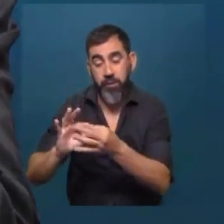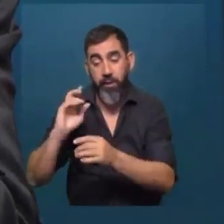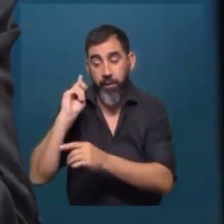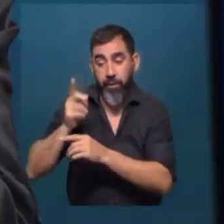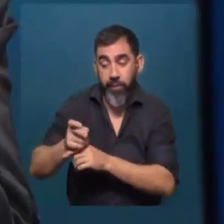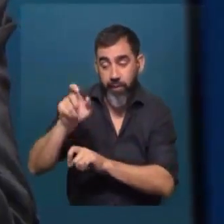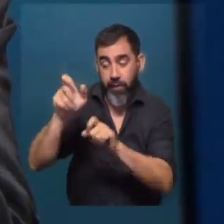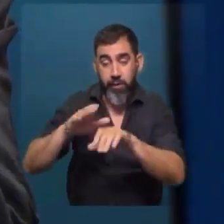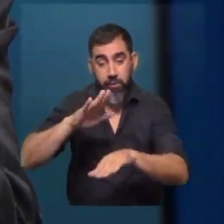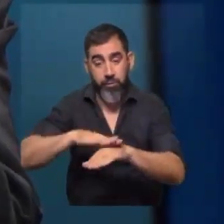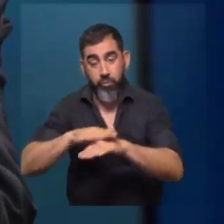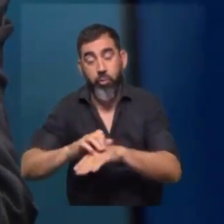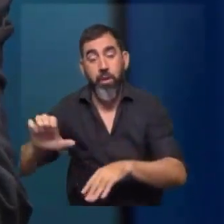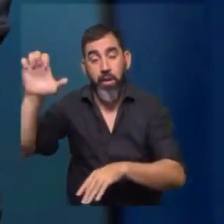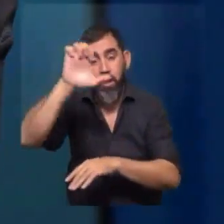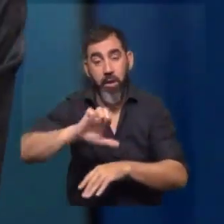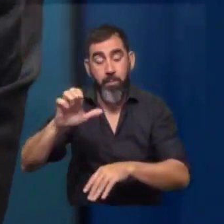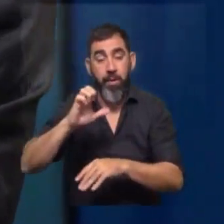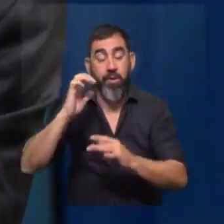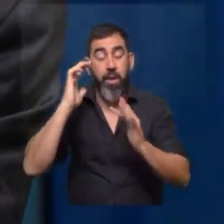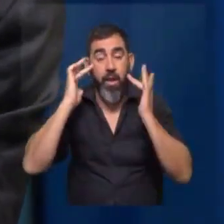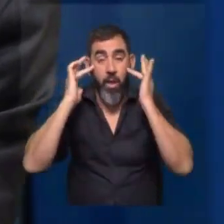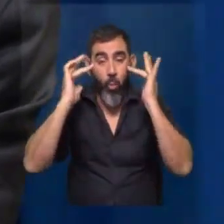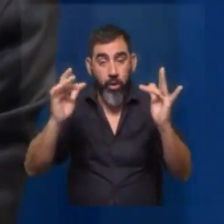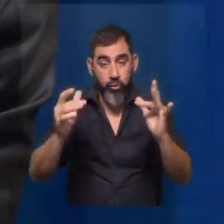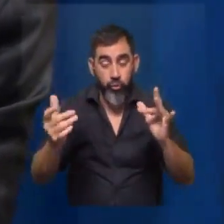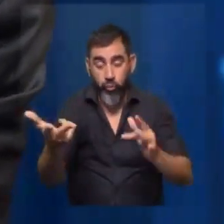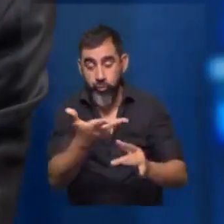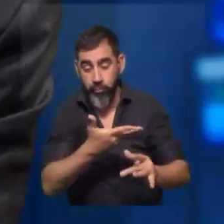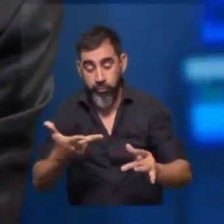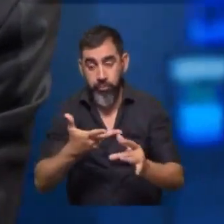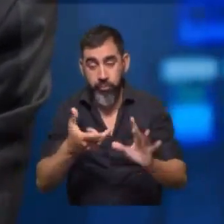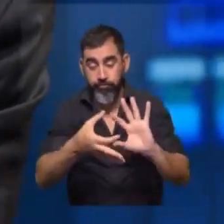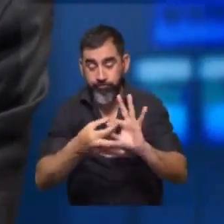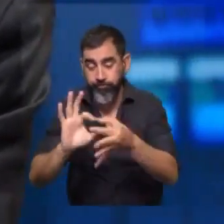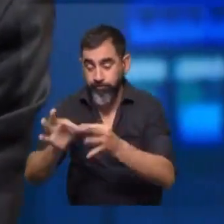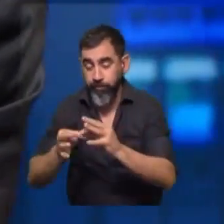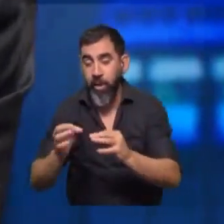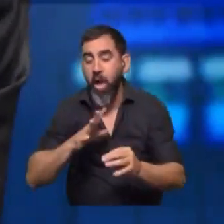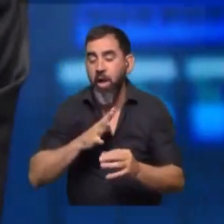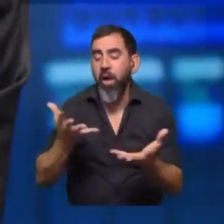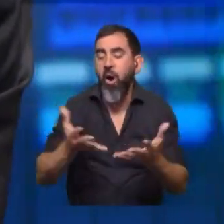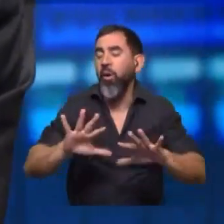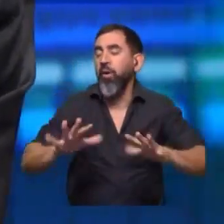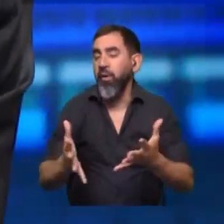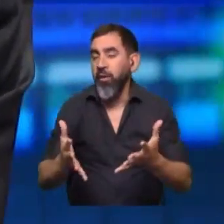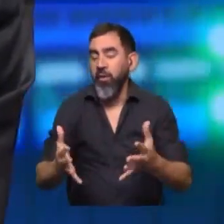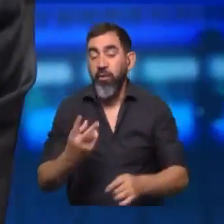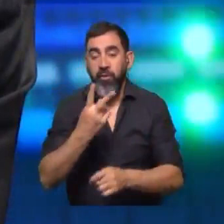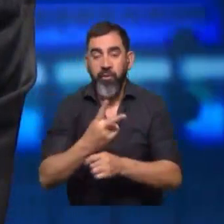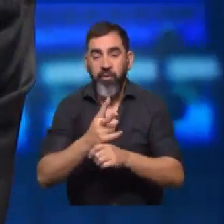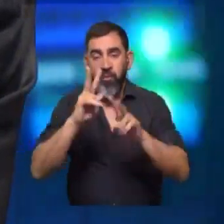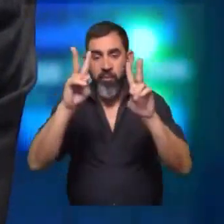de decisiones, las empresas y la academia, para que entendamos efectivamente qué es lo que existe hoy día. Lo